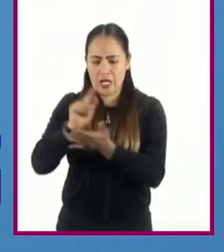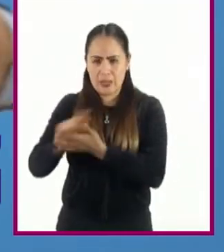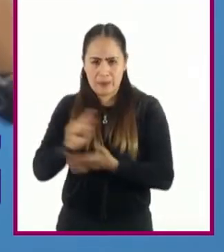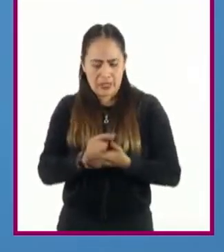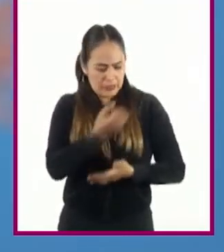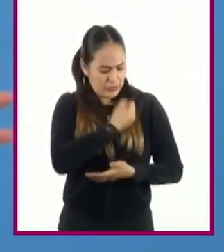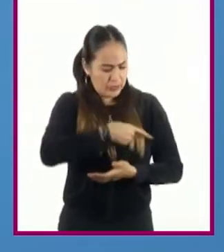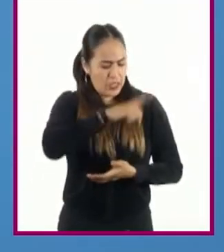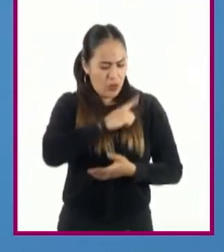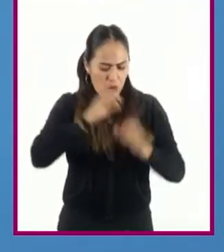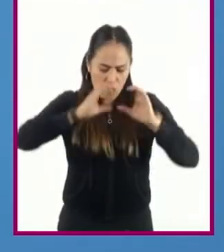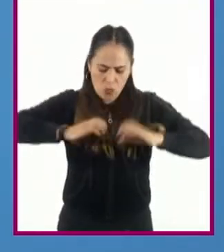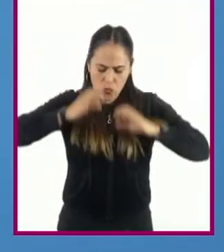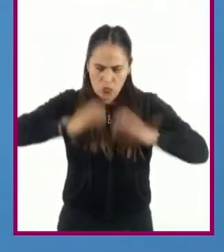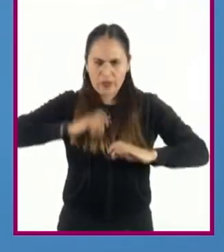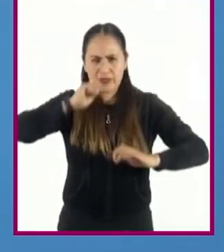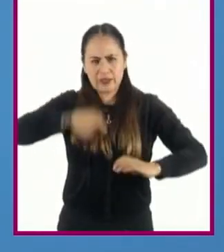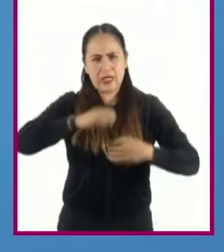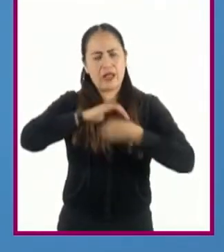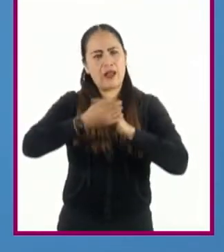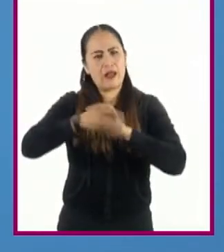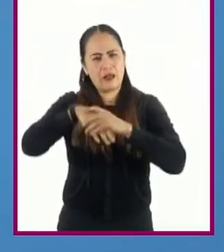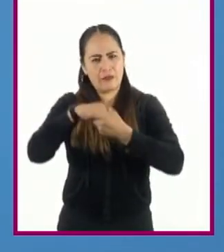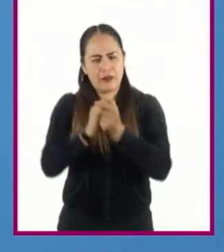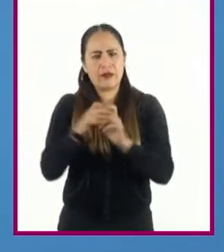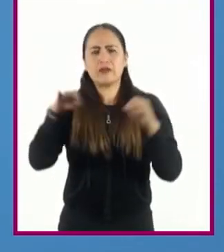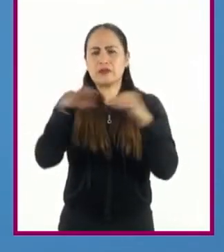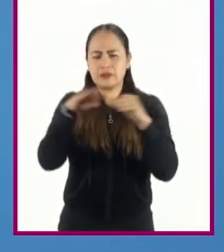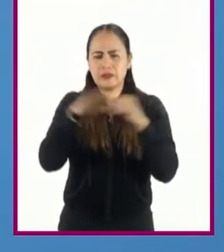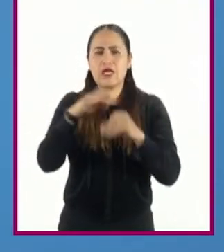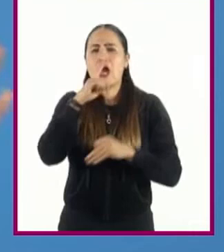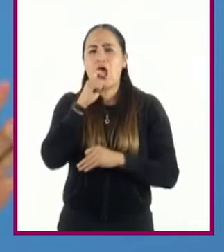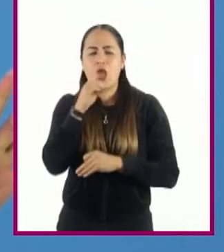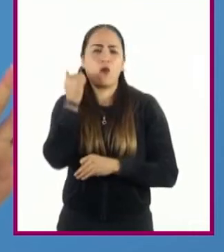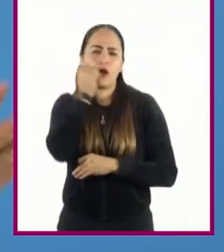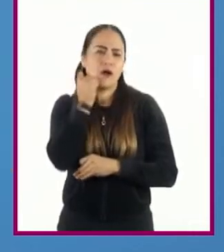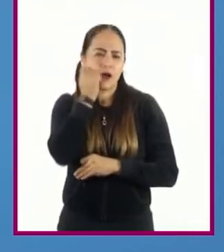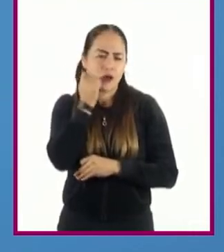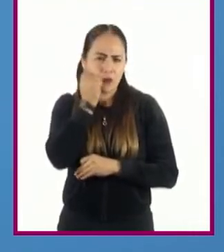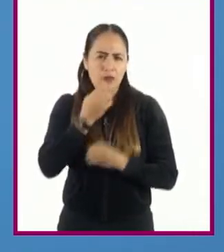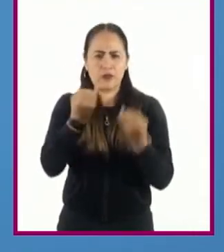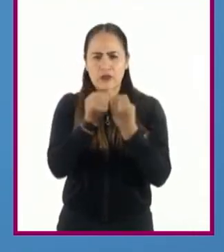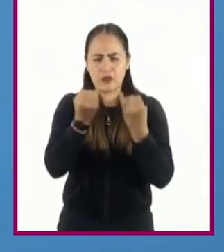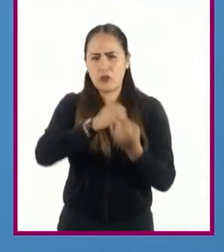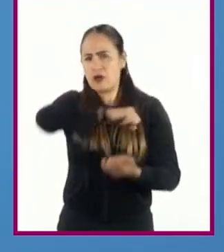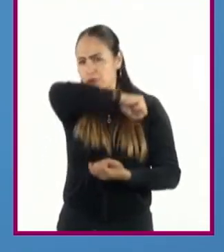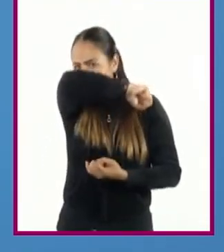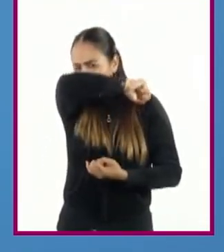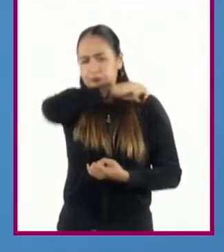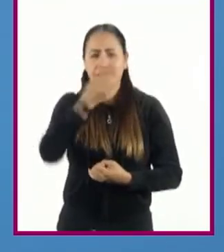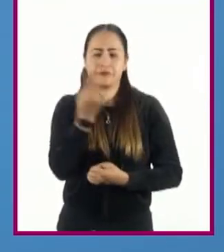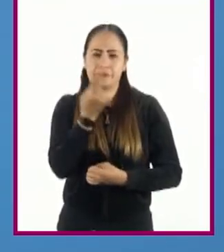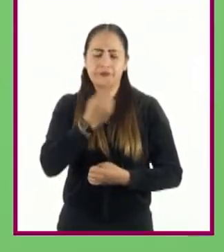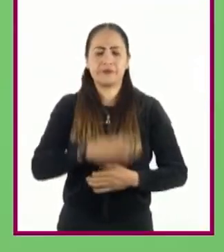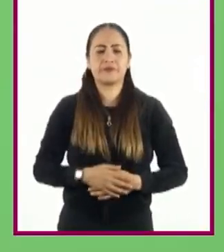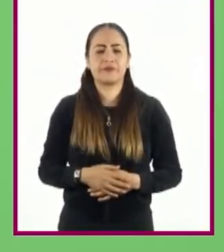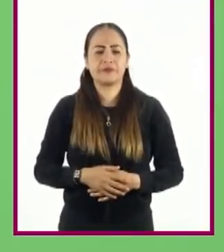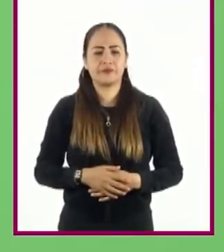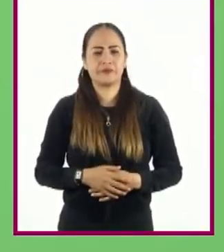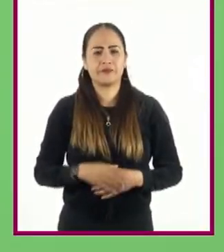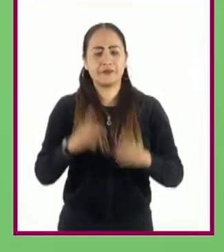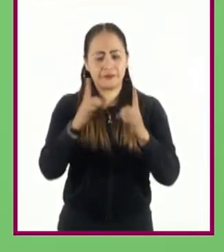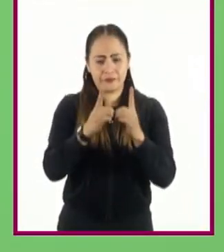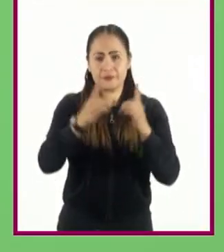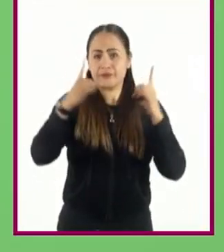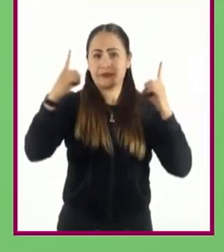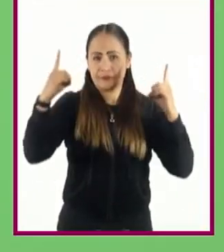salud, como lavarse las manos constantemente con agua y jabón, el estornudo de etiqueta, mantener